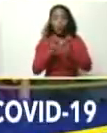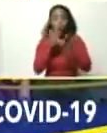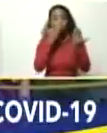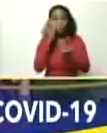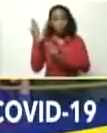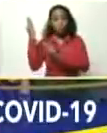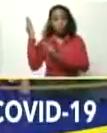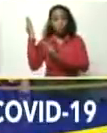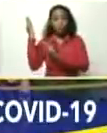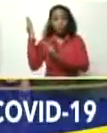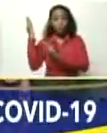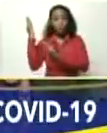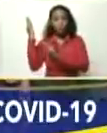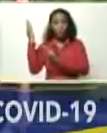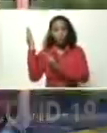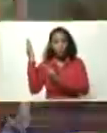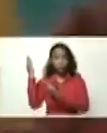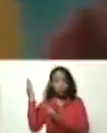Adelante.